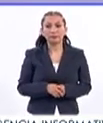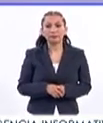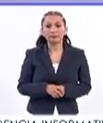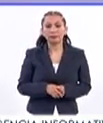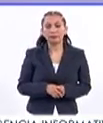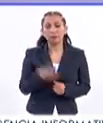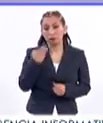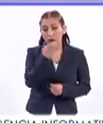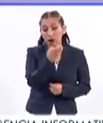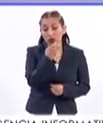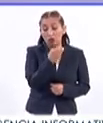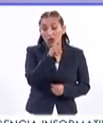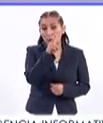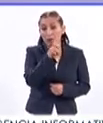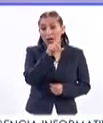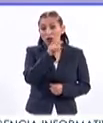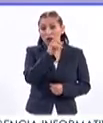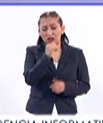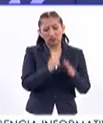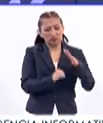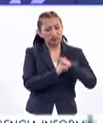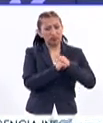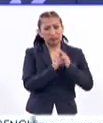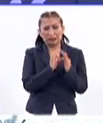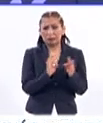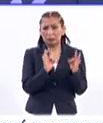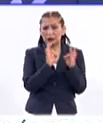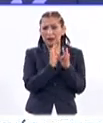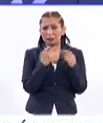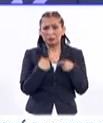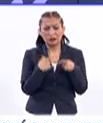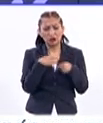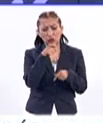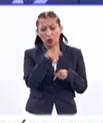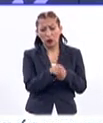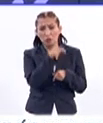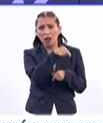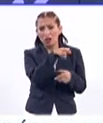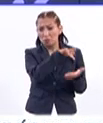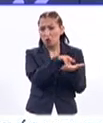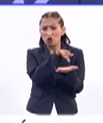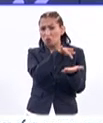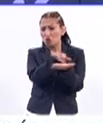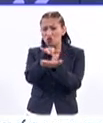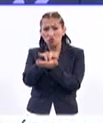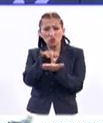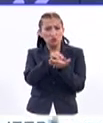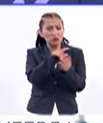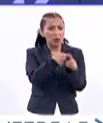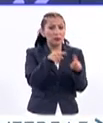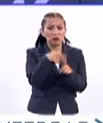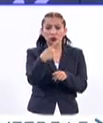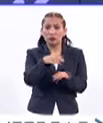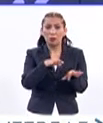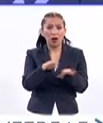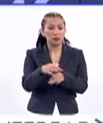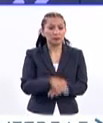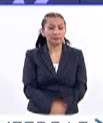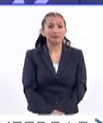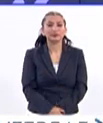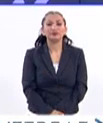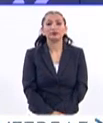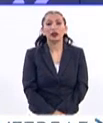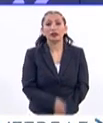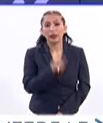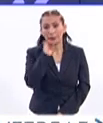Consideramos justo que Vasconcelos es uno de nuestros pilares por todo este tipo de apoyos que dio y todo lo que su labor significó. También